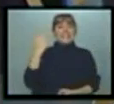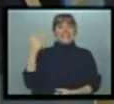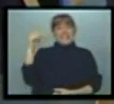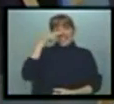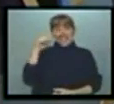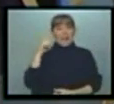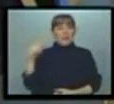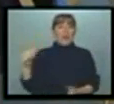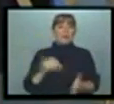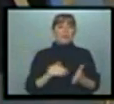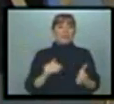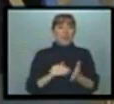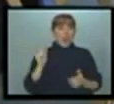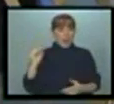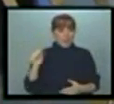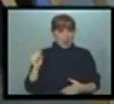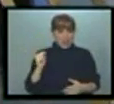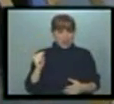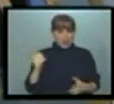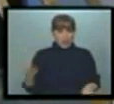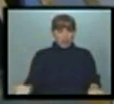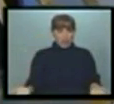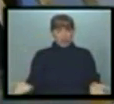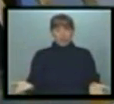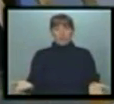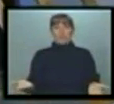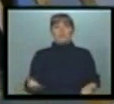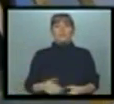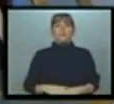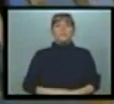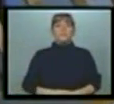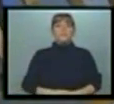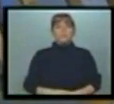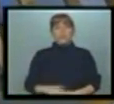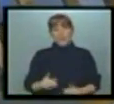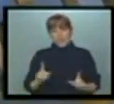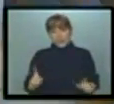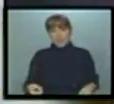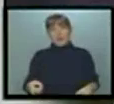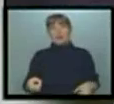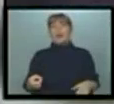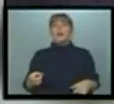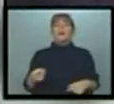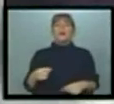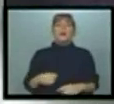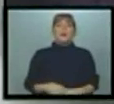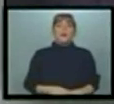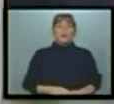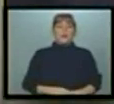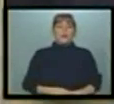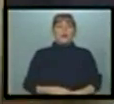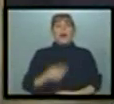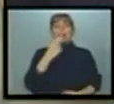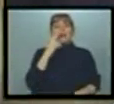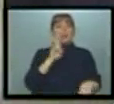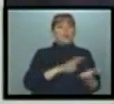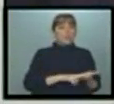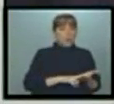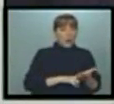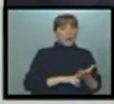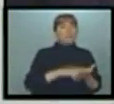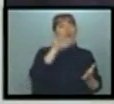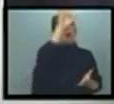de los objetivos, uno de los argumentos más fuertes que está utilizando el gobierno, además de una mejor distribución, en el caso de los impuestos, para las